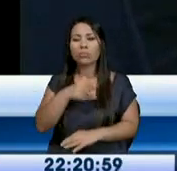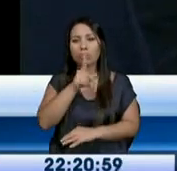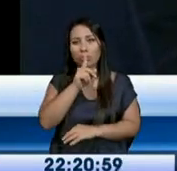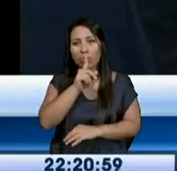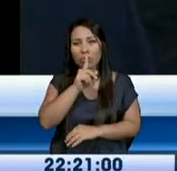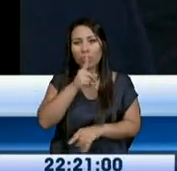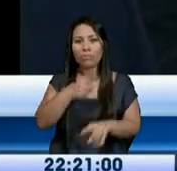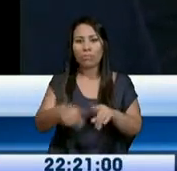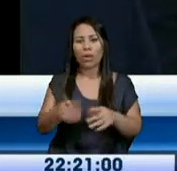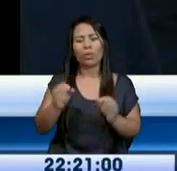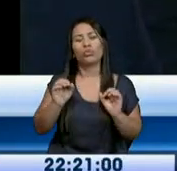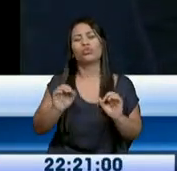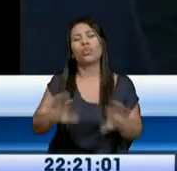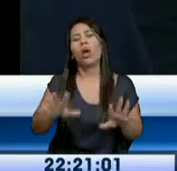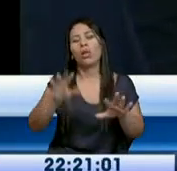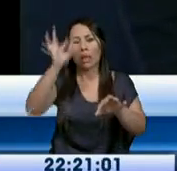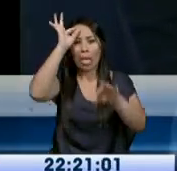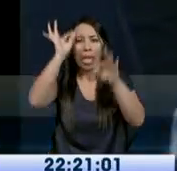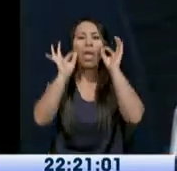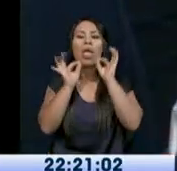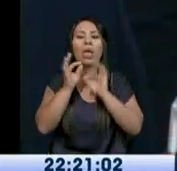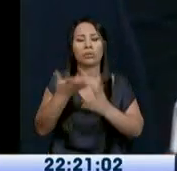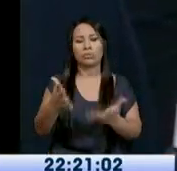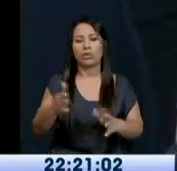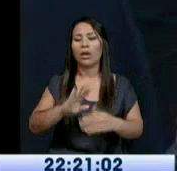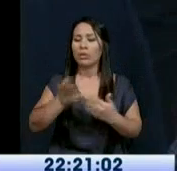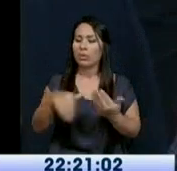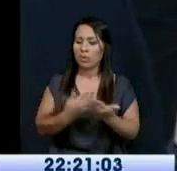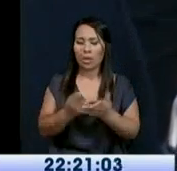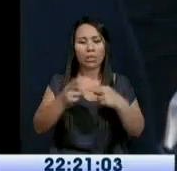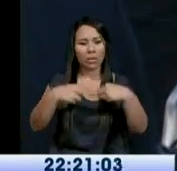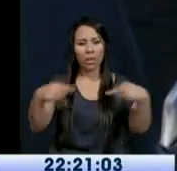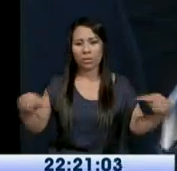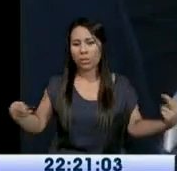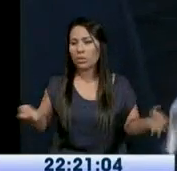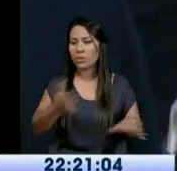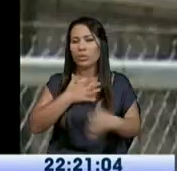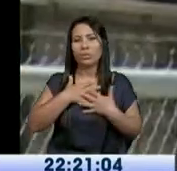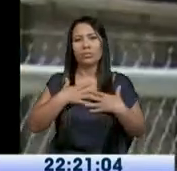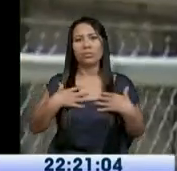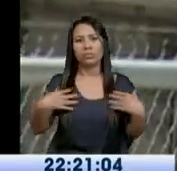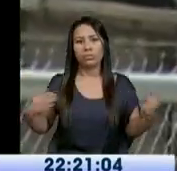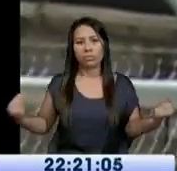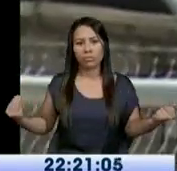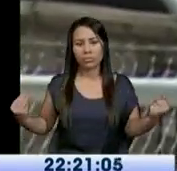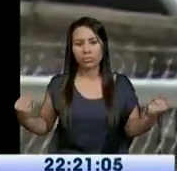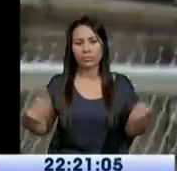ninguna persona herida de gravedad, todo ha vuelto a la normalidad.